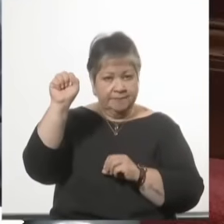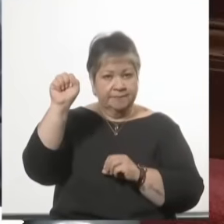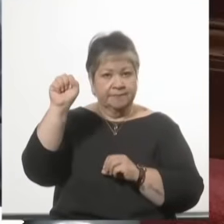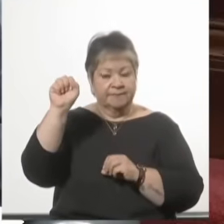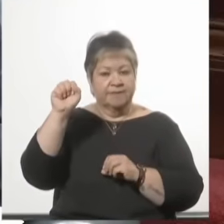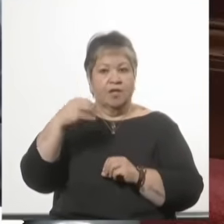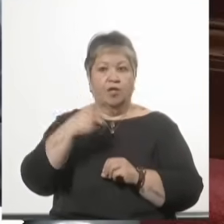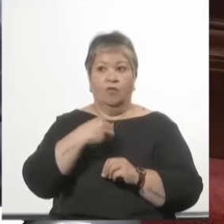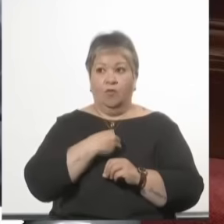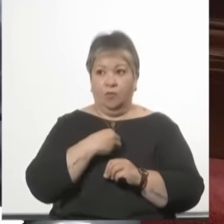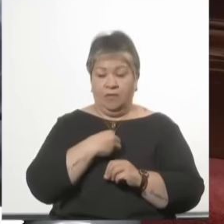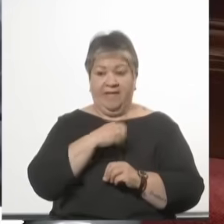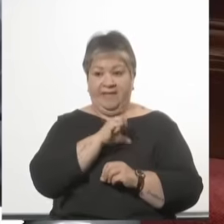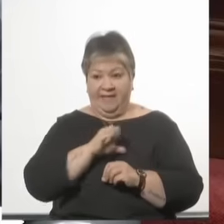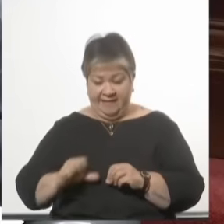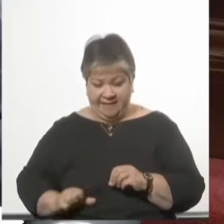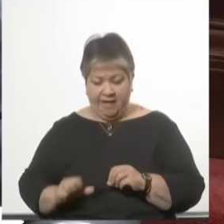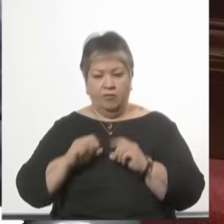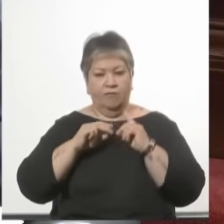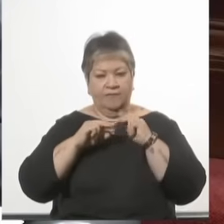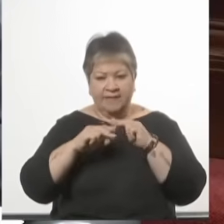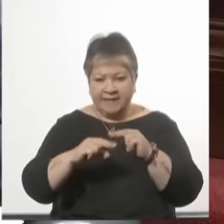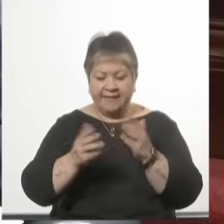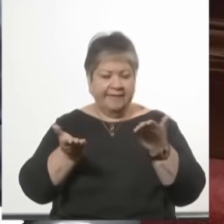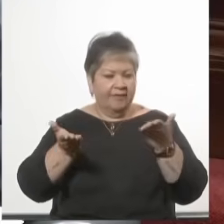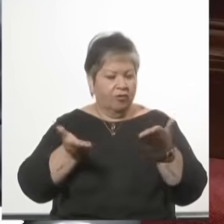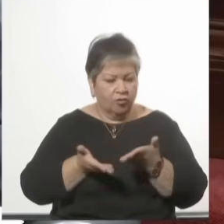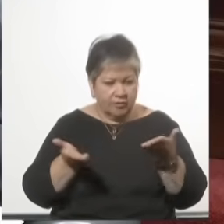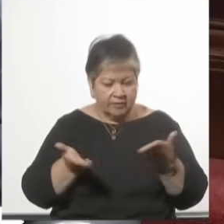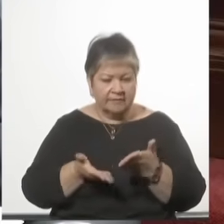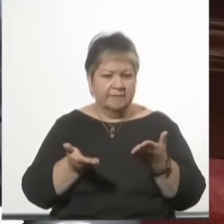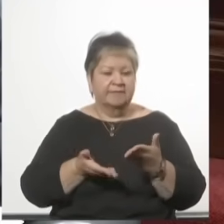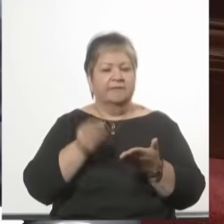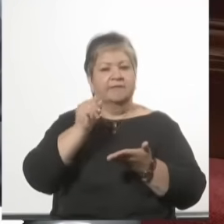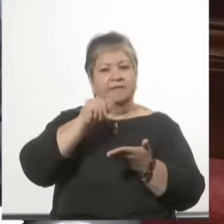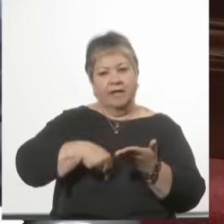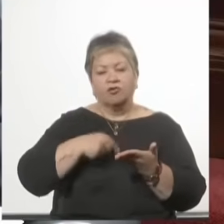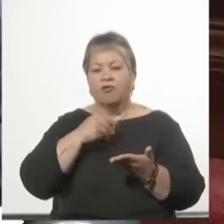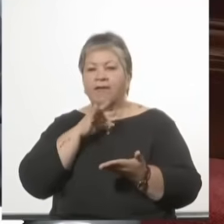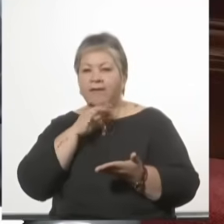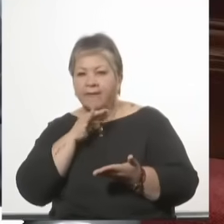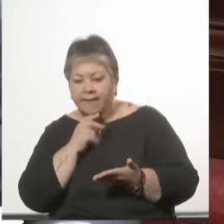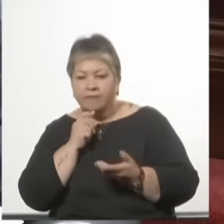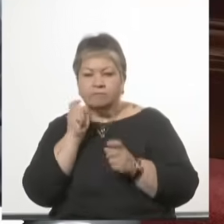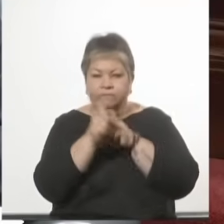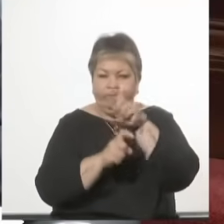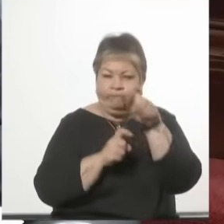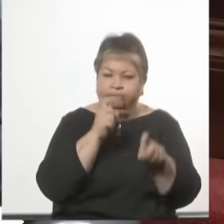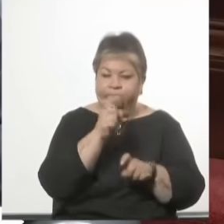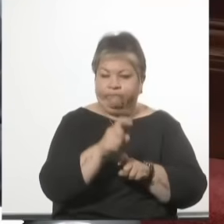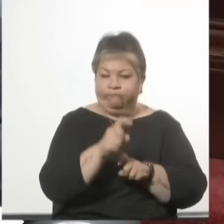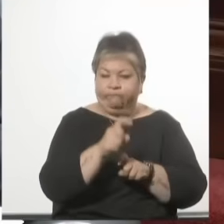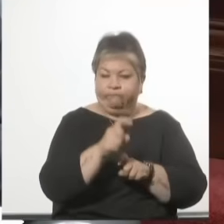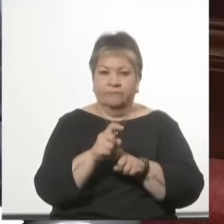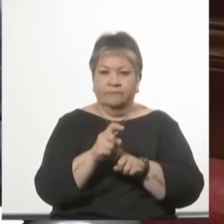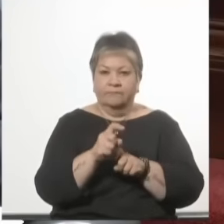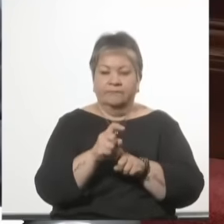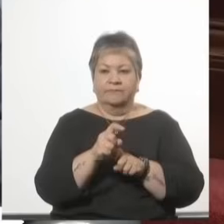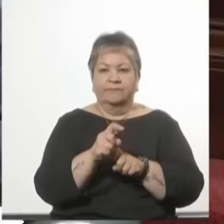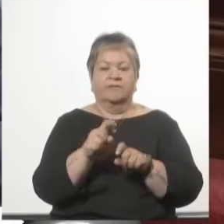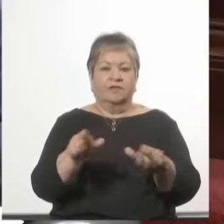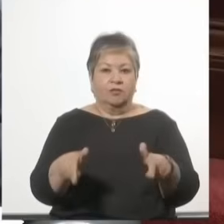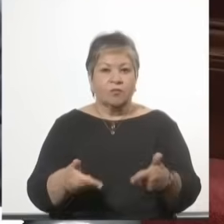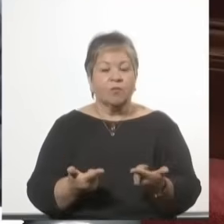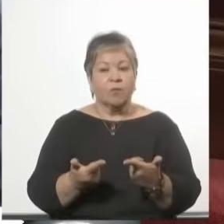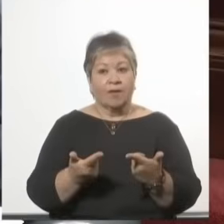del Estado de mantener el contrato vigente se vio fuertemente incidida por el engaño y la estratagema a la que quedó expuesto. Sin dicha ilicitud